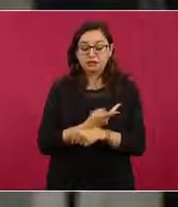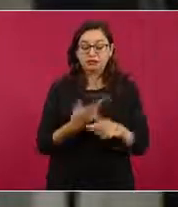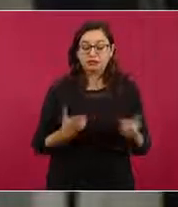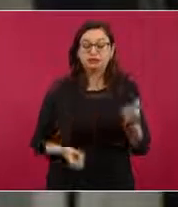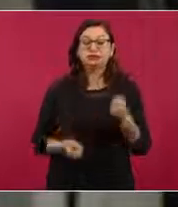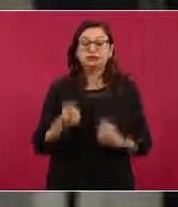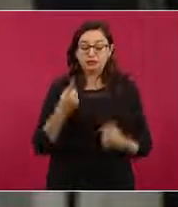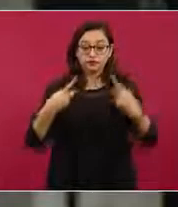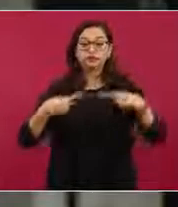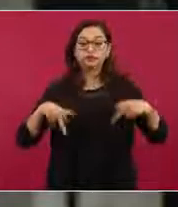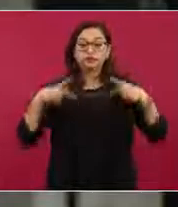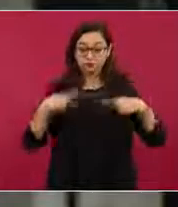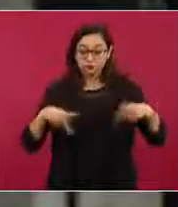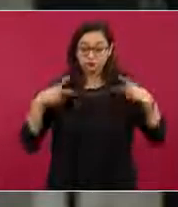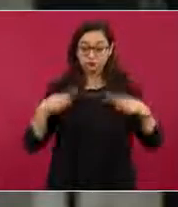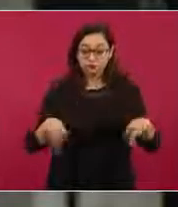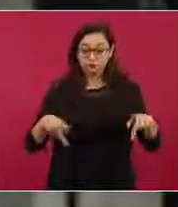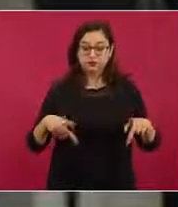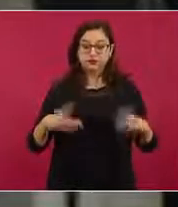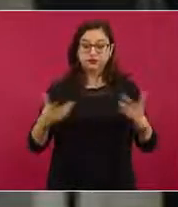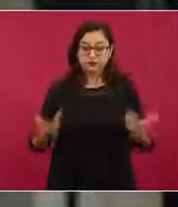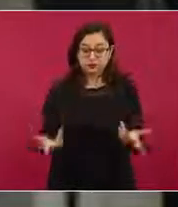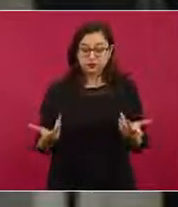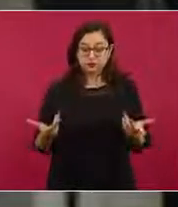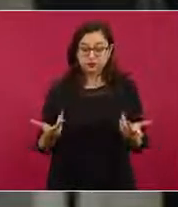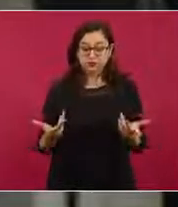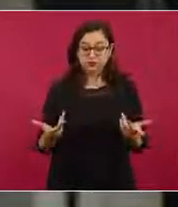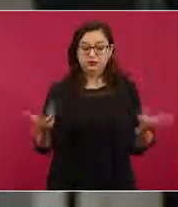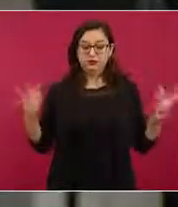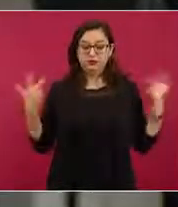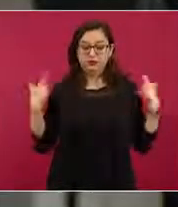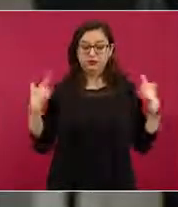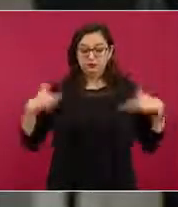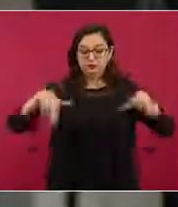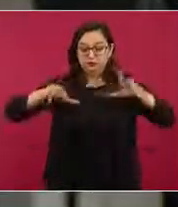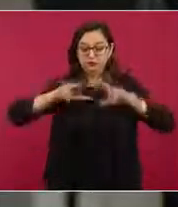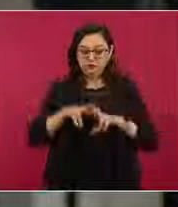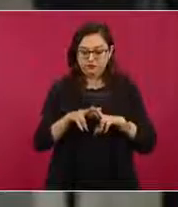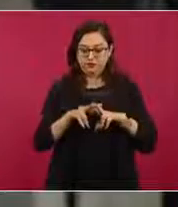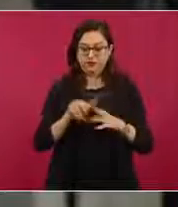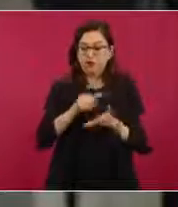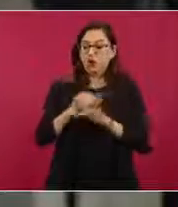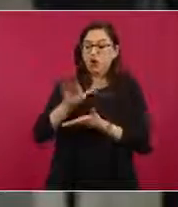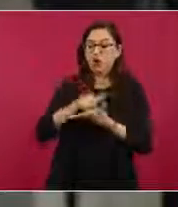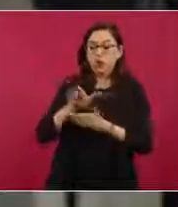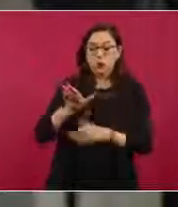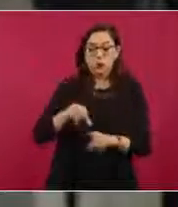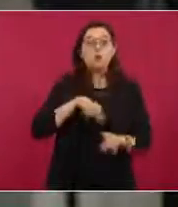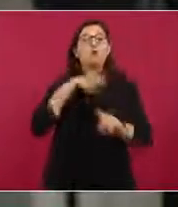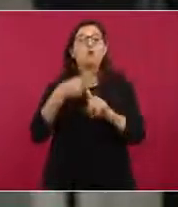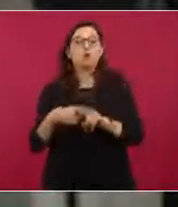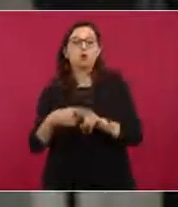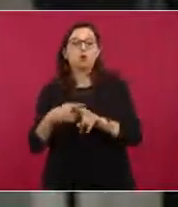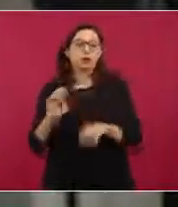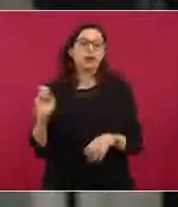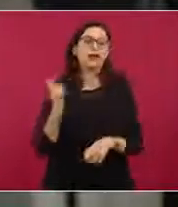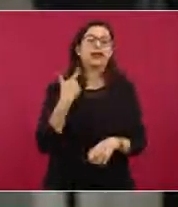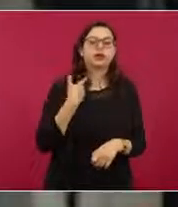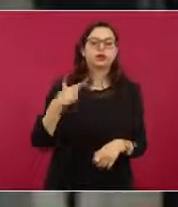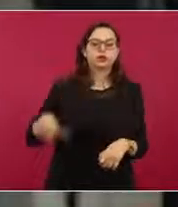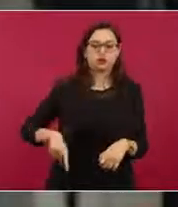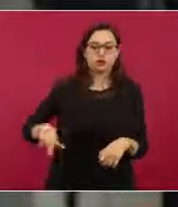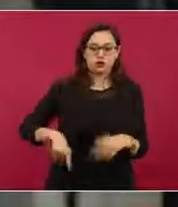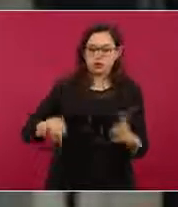los requisitos de haber sido despedidos por la derogada Ley General del Servicio Profesional Docente, y a pesar de